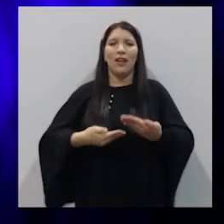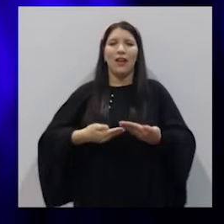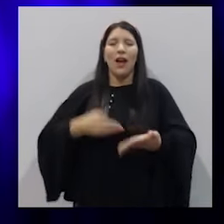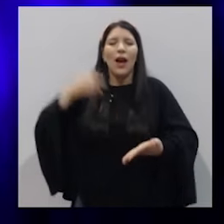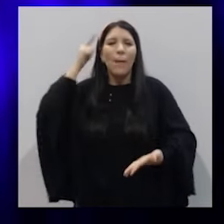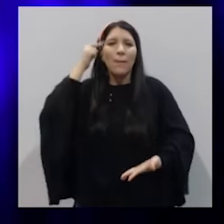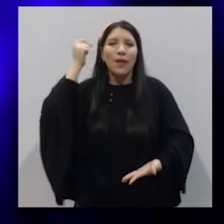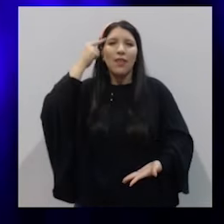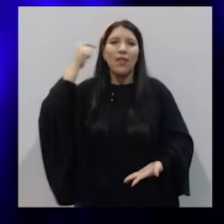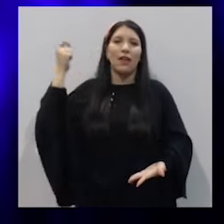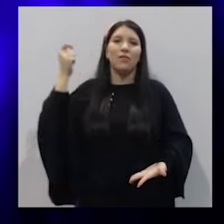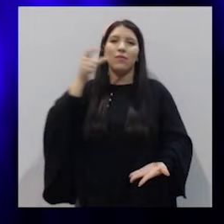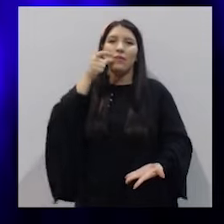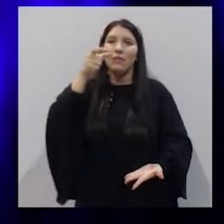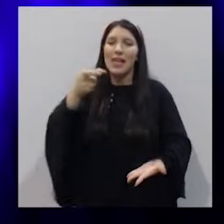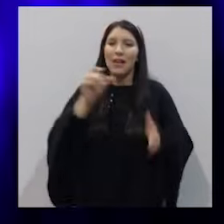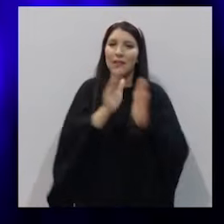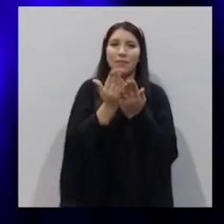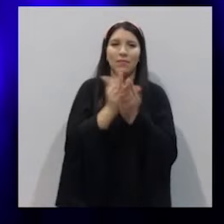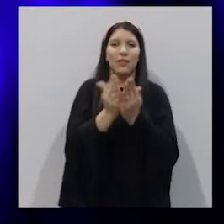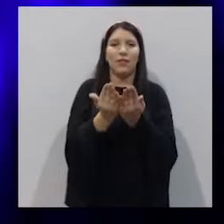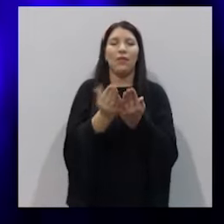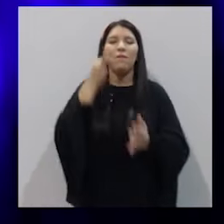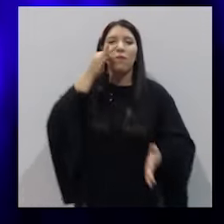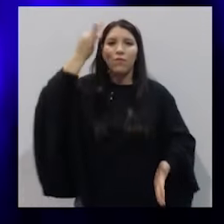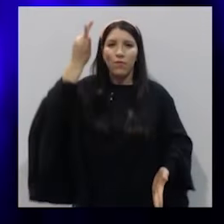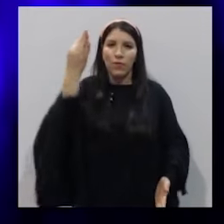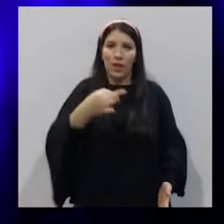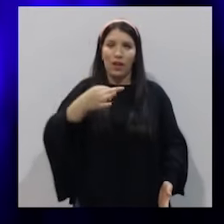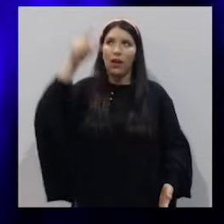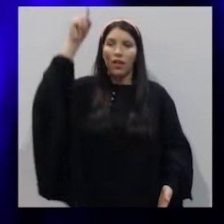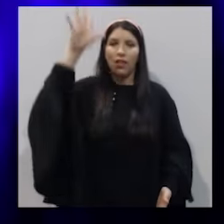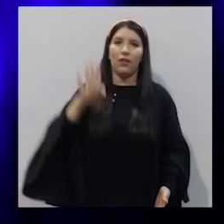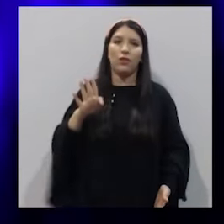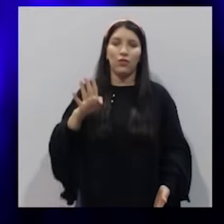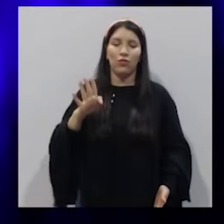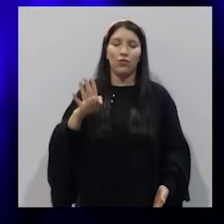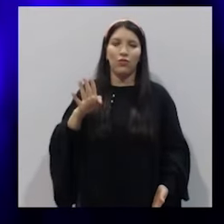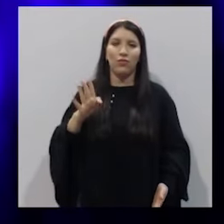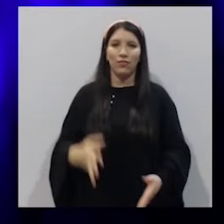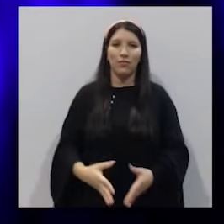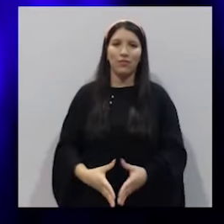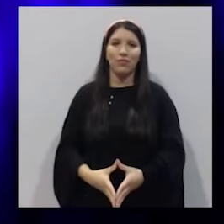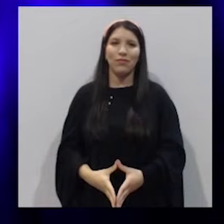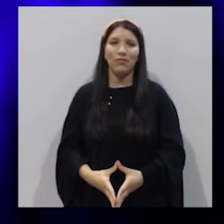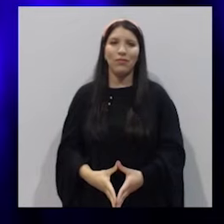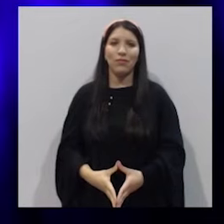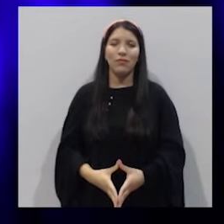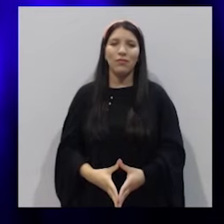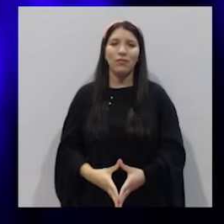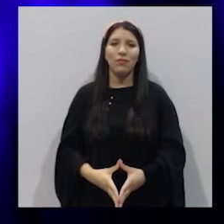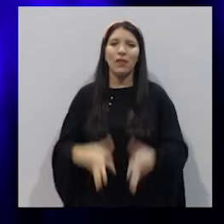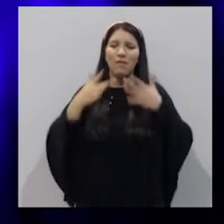palabra de la biblia las verdades de dios pero también recibir la palabra de dios debe ser una bendición